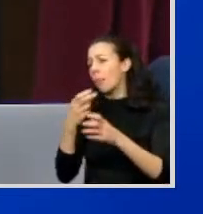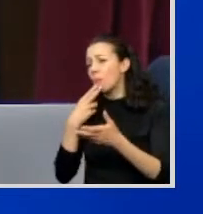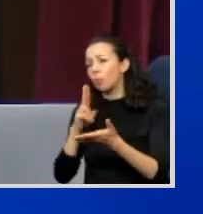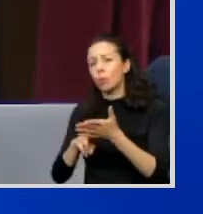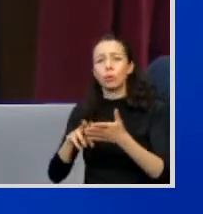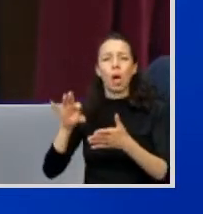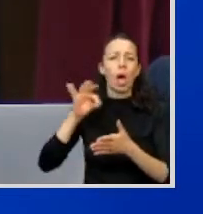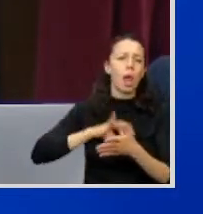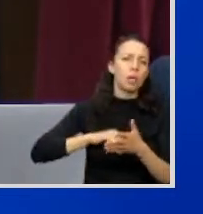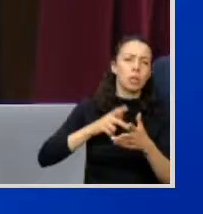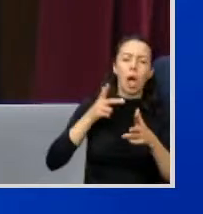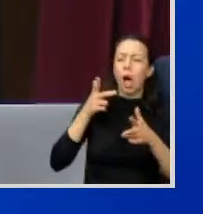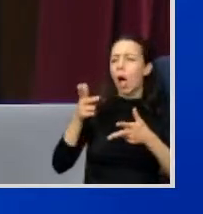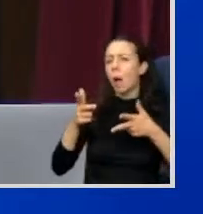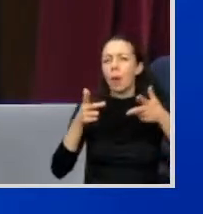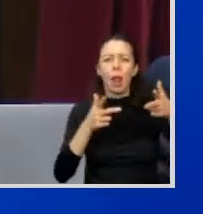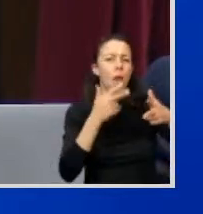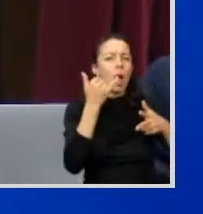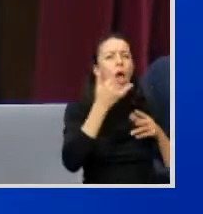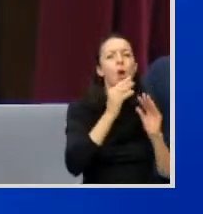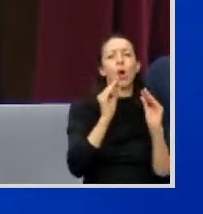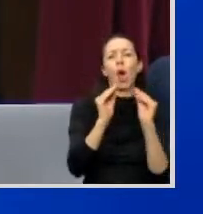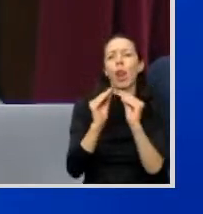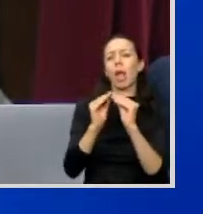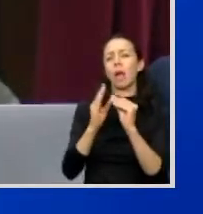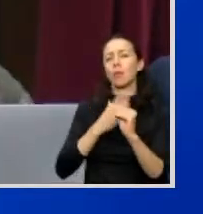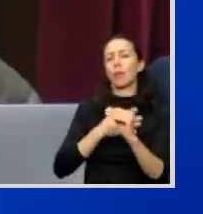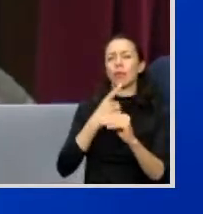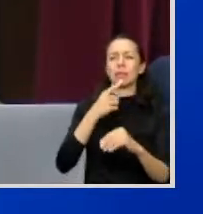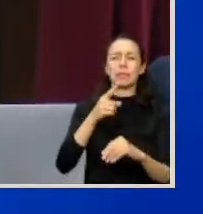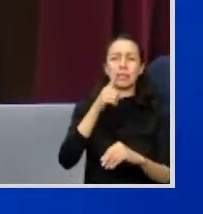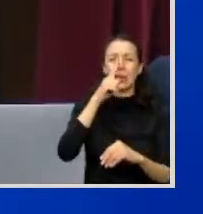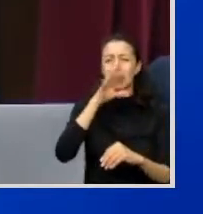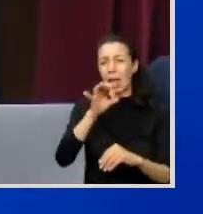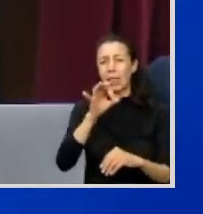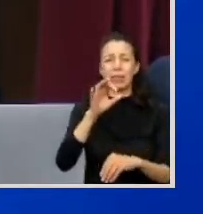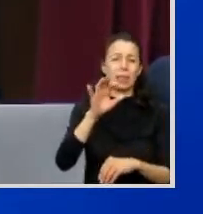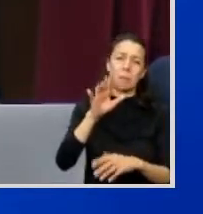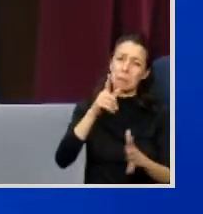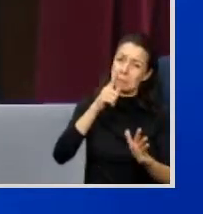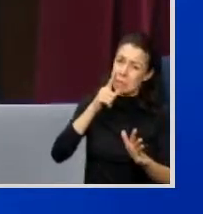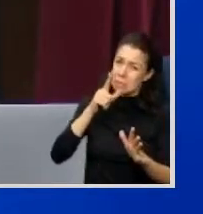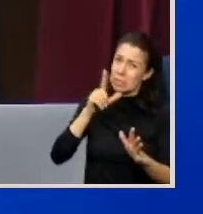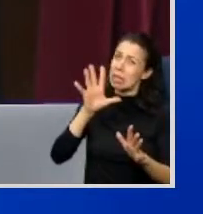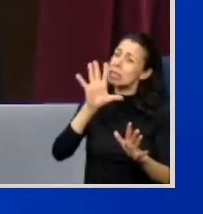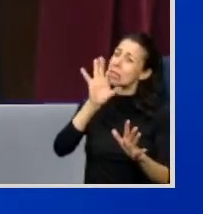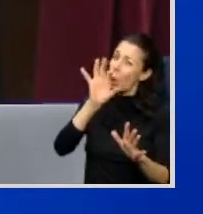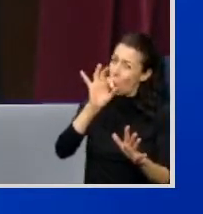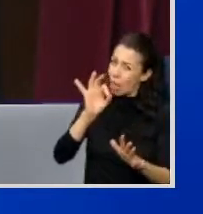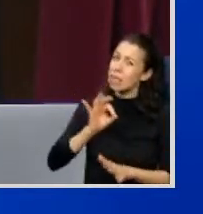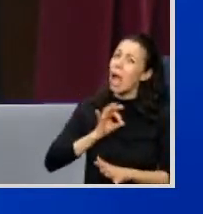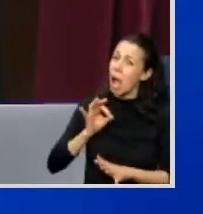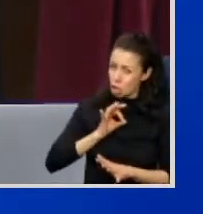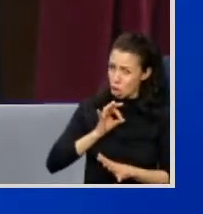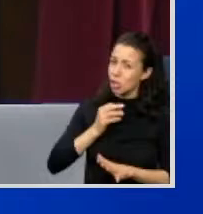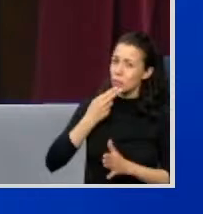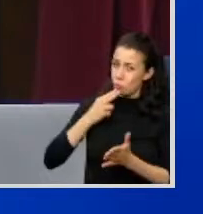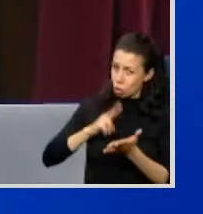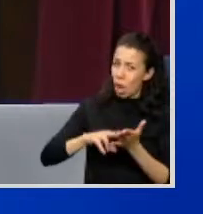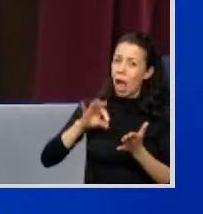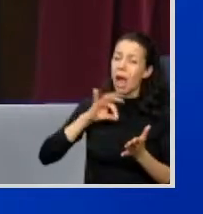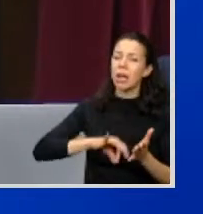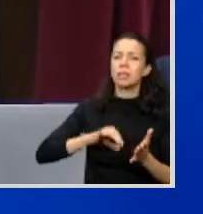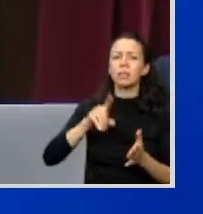está demostrando, es uno de los mejores en el país. En las pausas, y lo sumo casi a unas charlas así que se dan fuera de